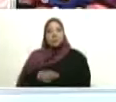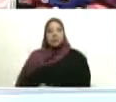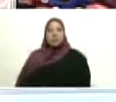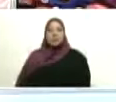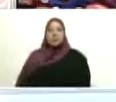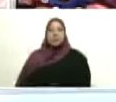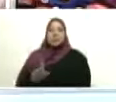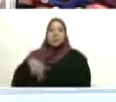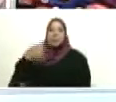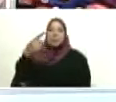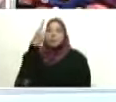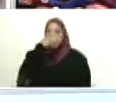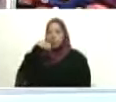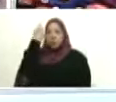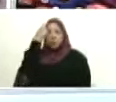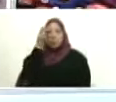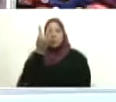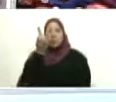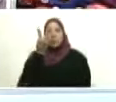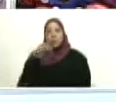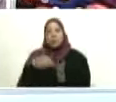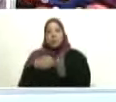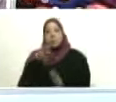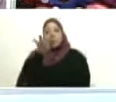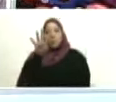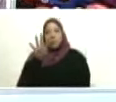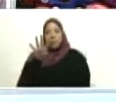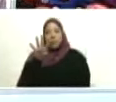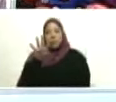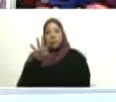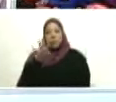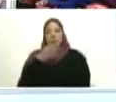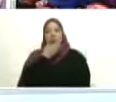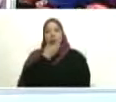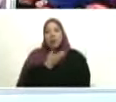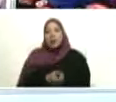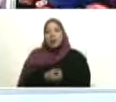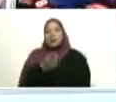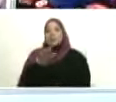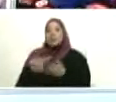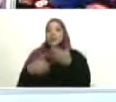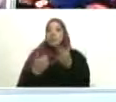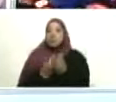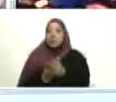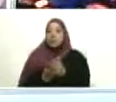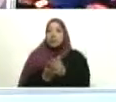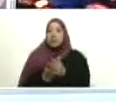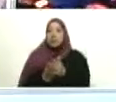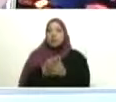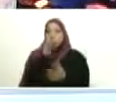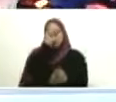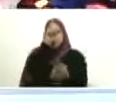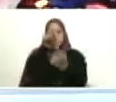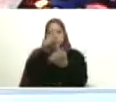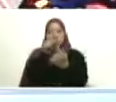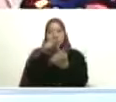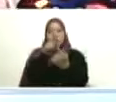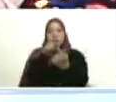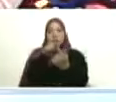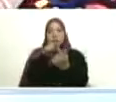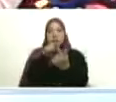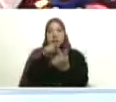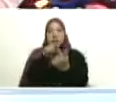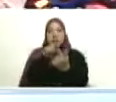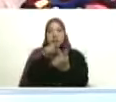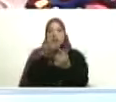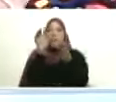Nos vemos las caras en diciembre 2024 para llegar a la meta ya